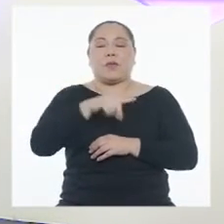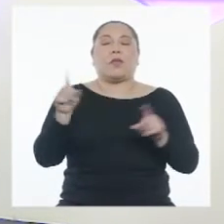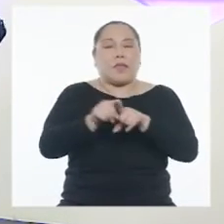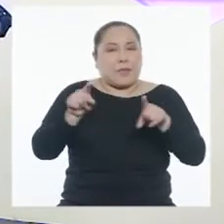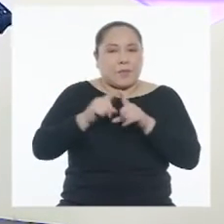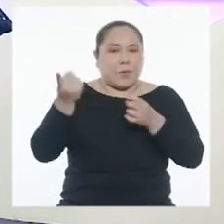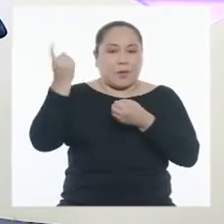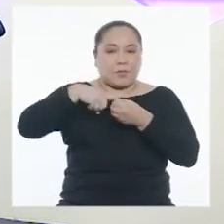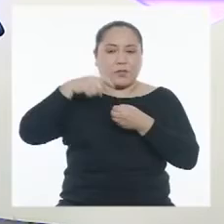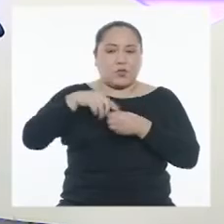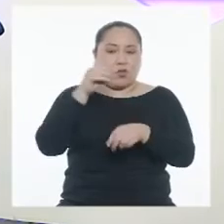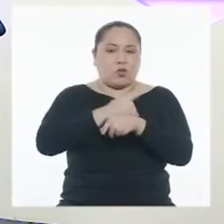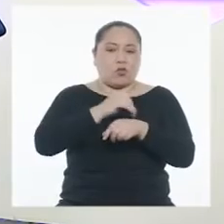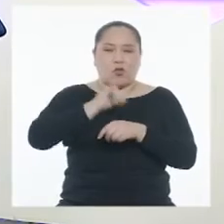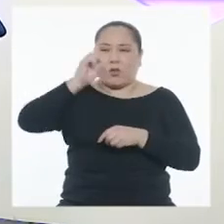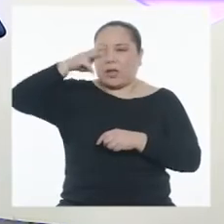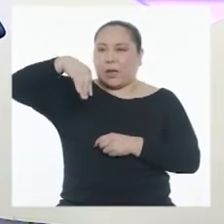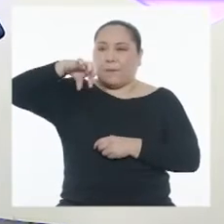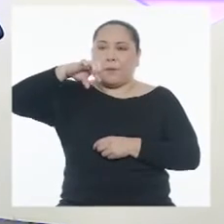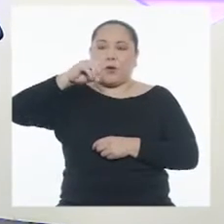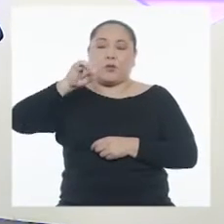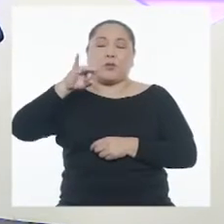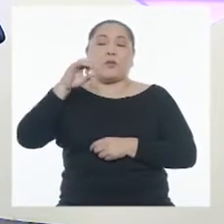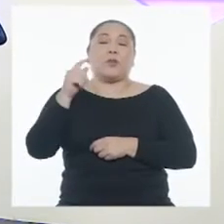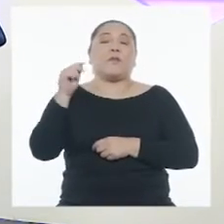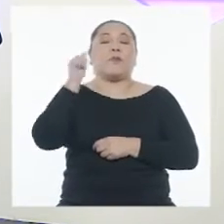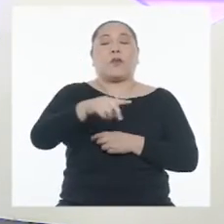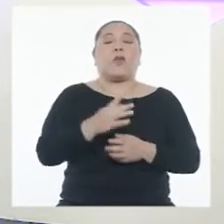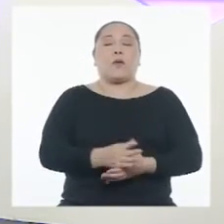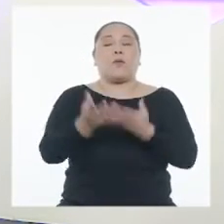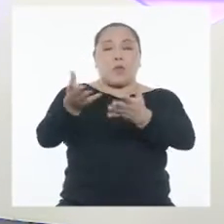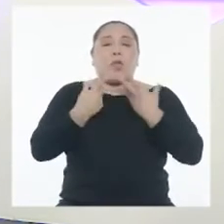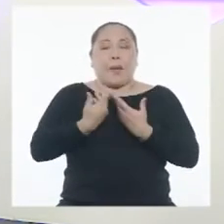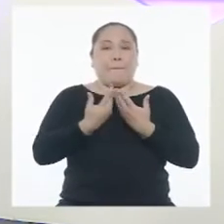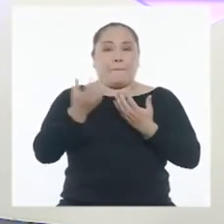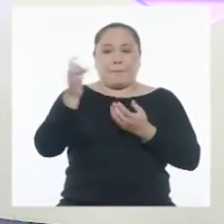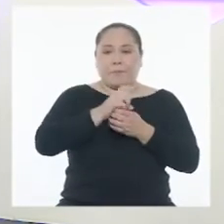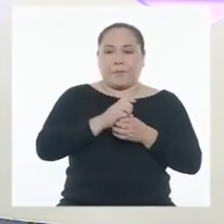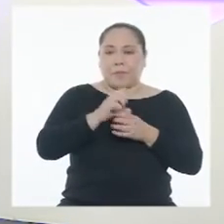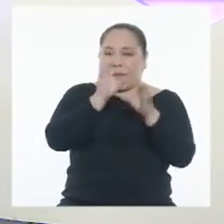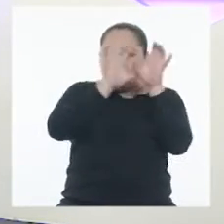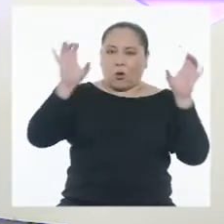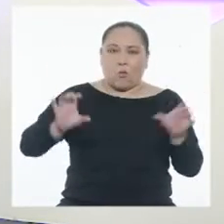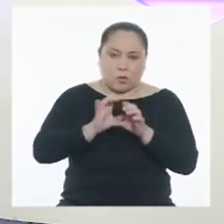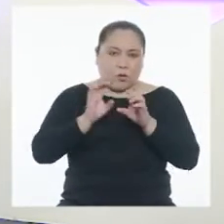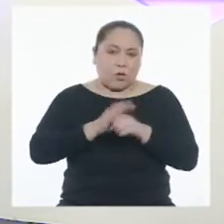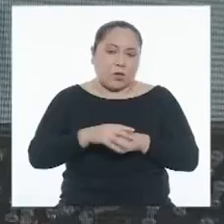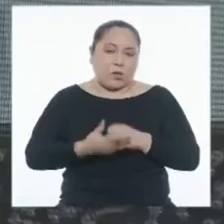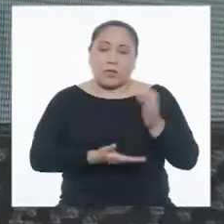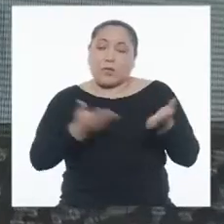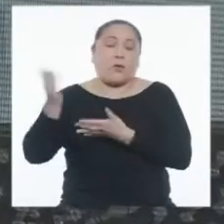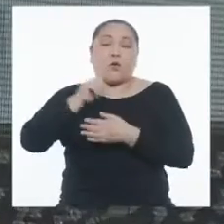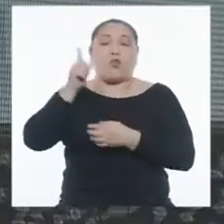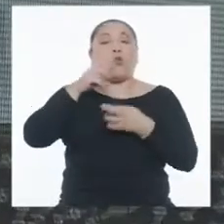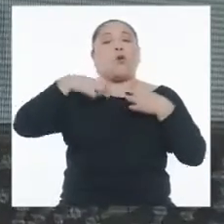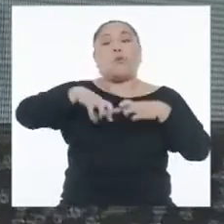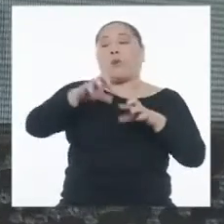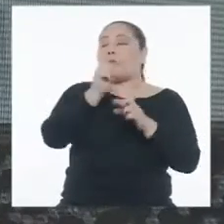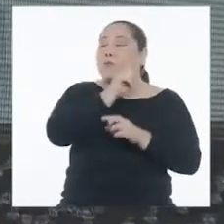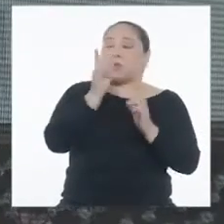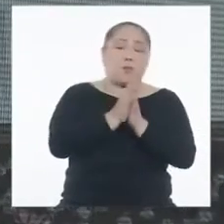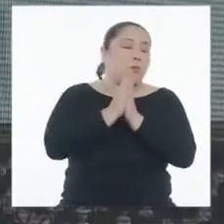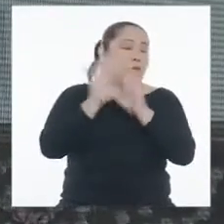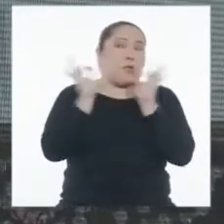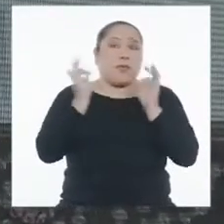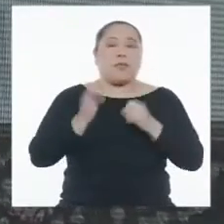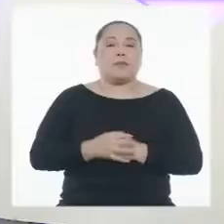la participación del doctor Impositive. Sí, quien nos devolverá el reloj y la computadora que se llevó sin pedir permiso. No sé de qué están